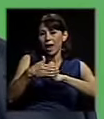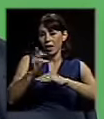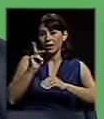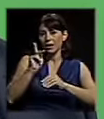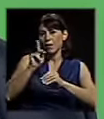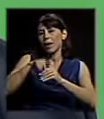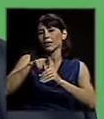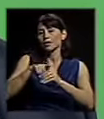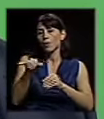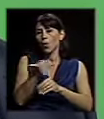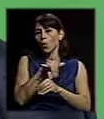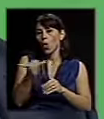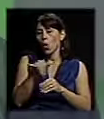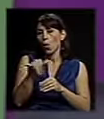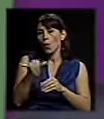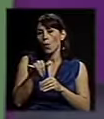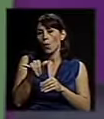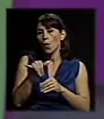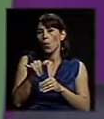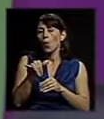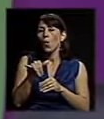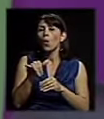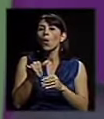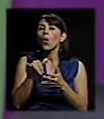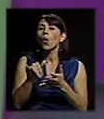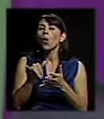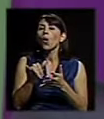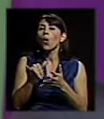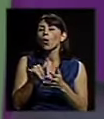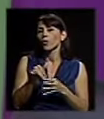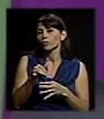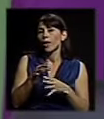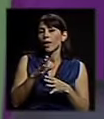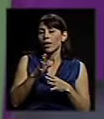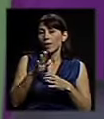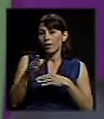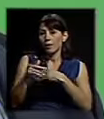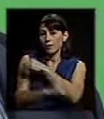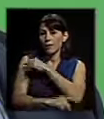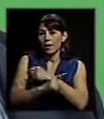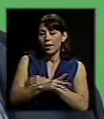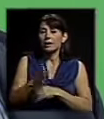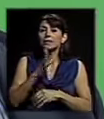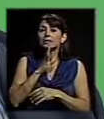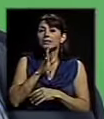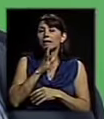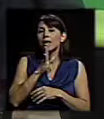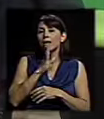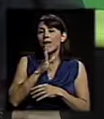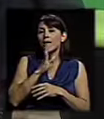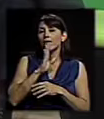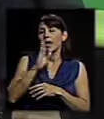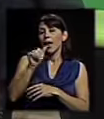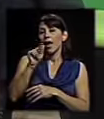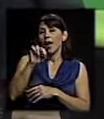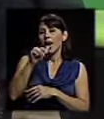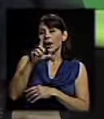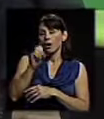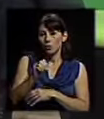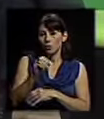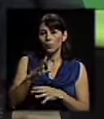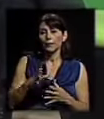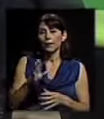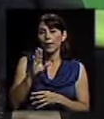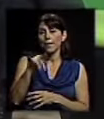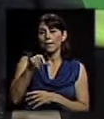participó como comunidad angloparlante eh También en la misma reunión Don Eric cada país eh